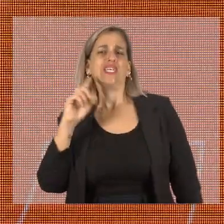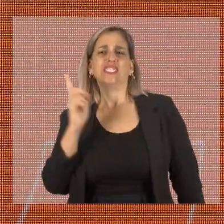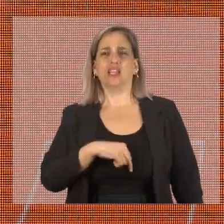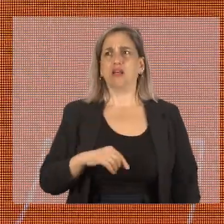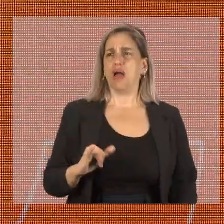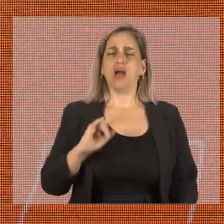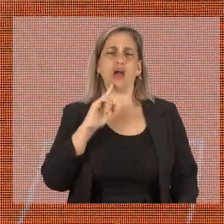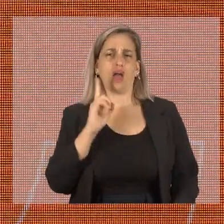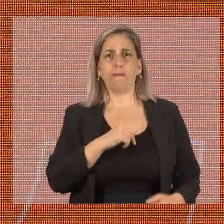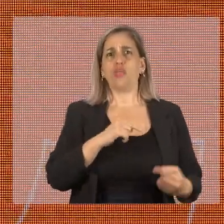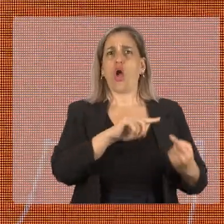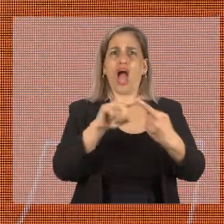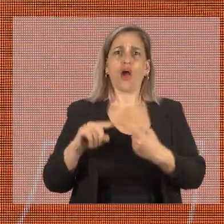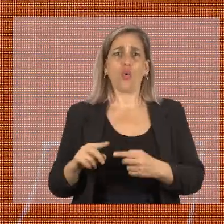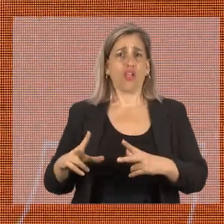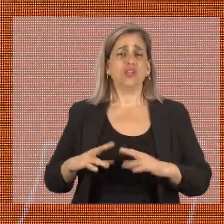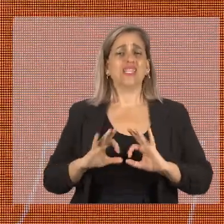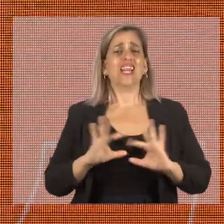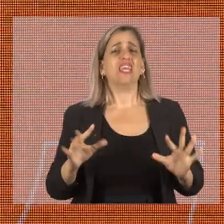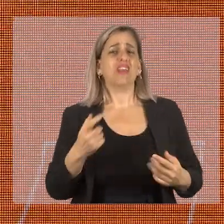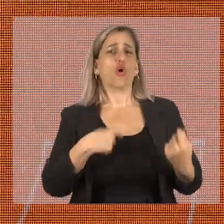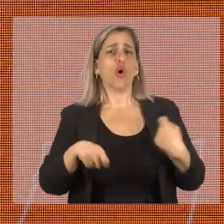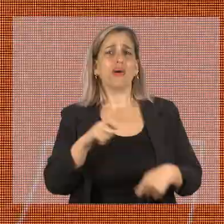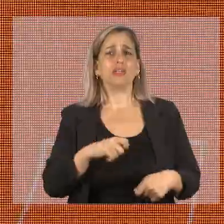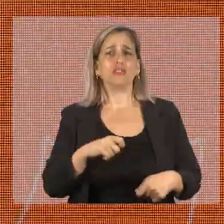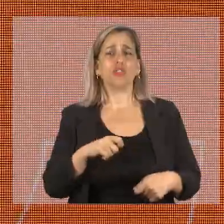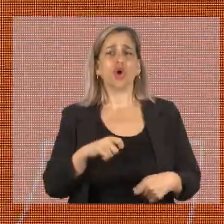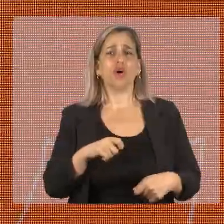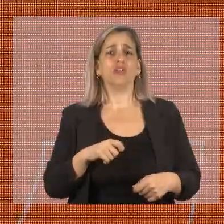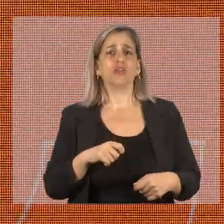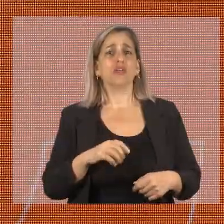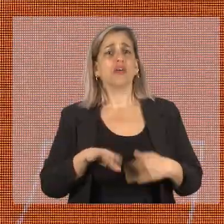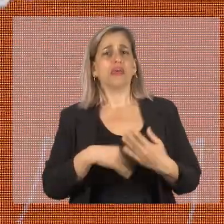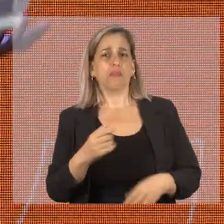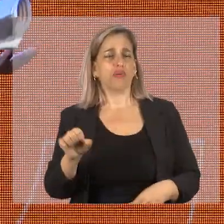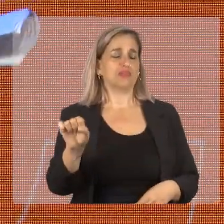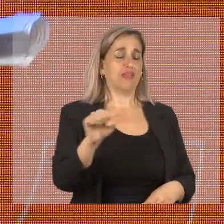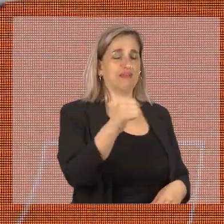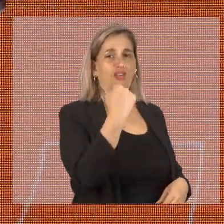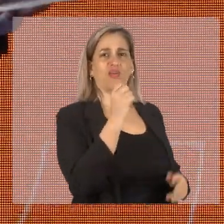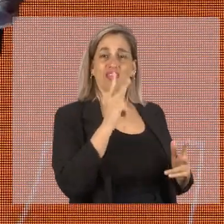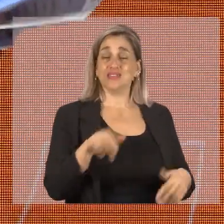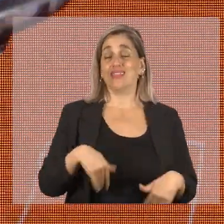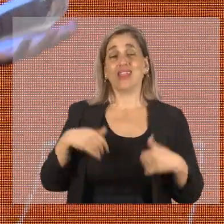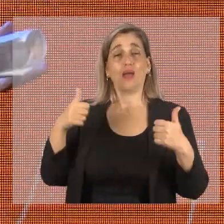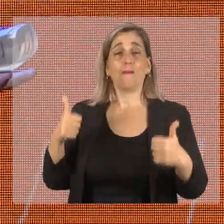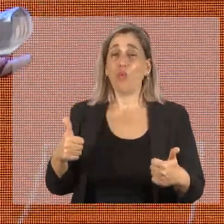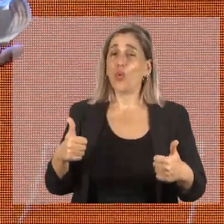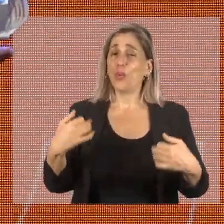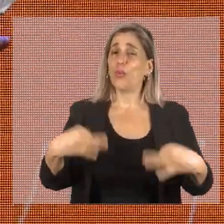acelerar la asociación, dicen ellos, del libre comercio, punto. Y después se da vuelta y dice, estaría